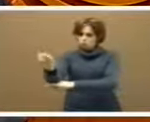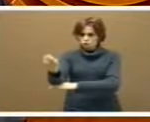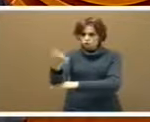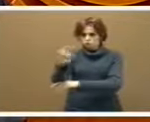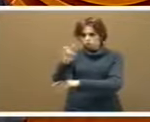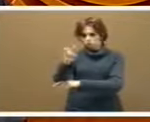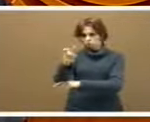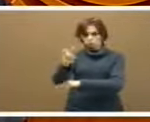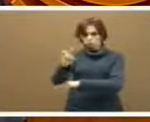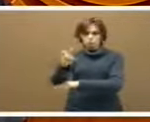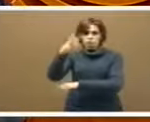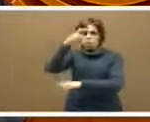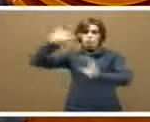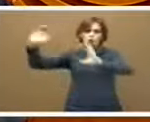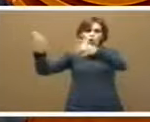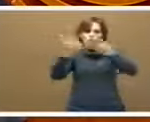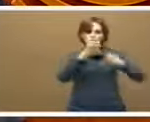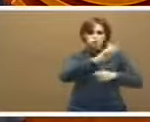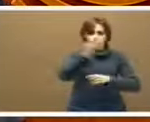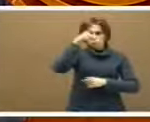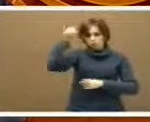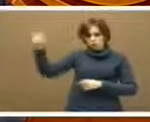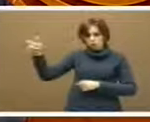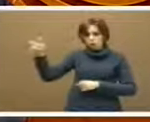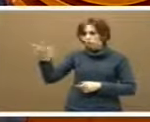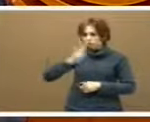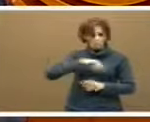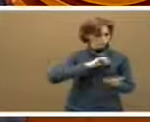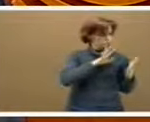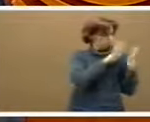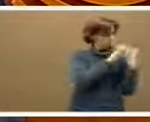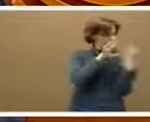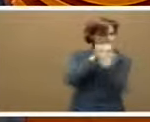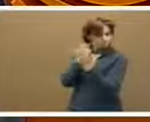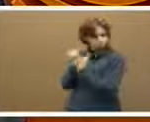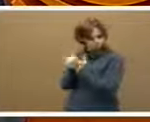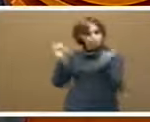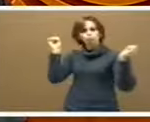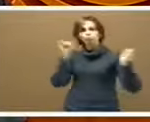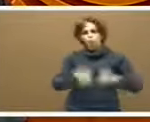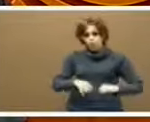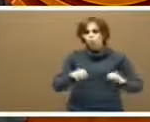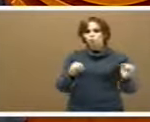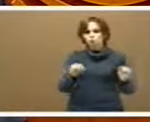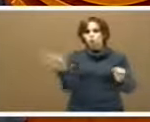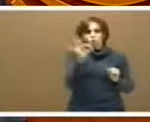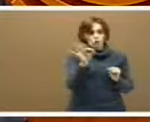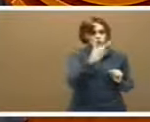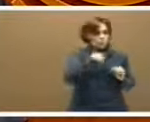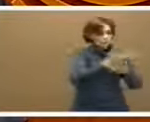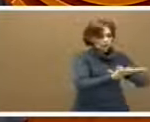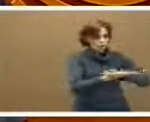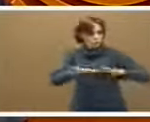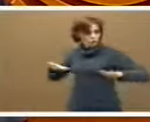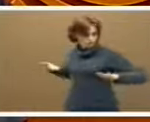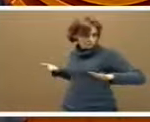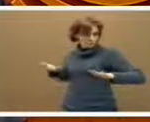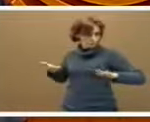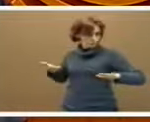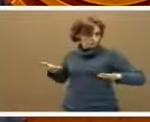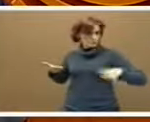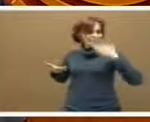estamos dispuestos a pactar con los grupos que han presentado enmiendas y llegar a un acuerdo, incluso retirar la nuestra si fuera